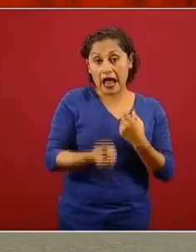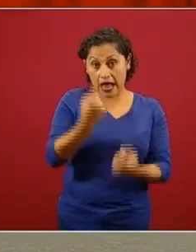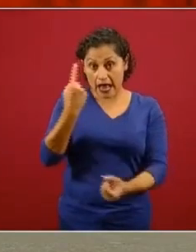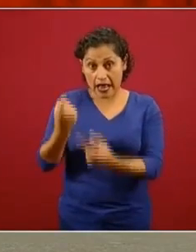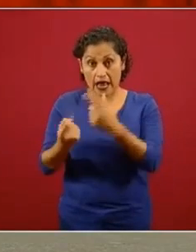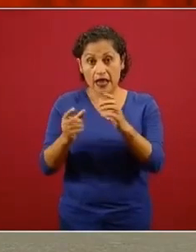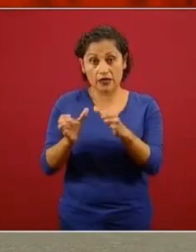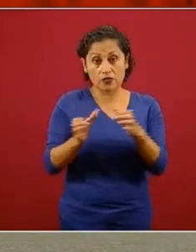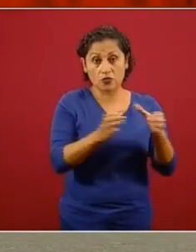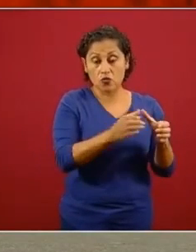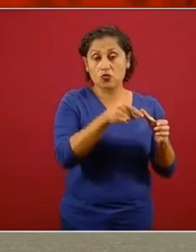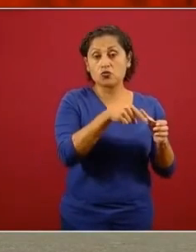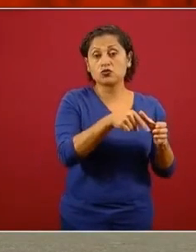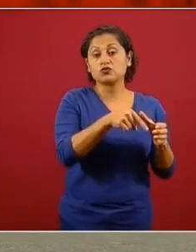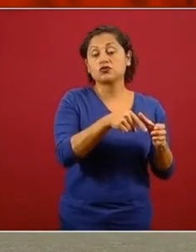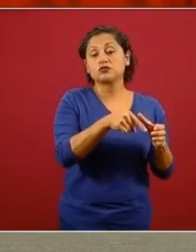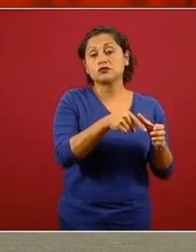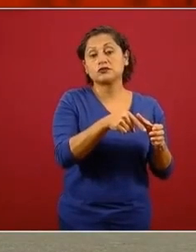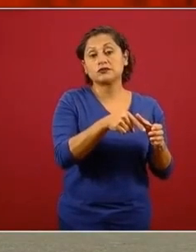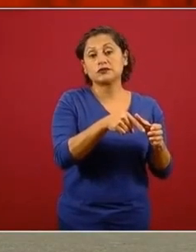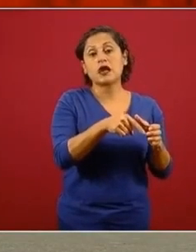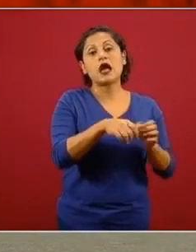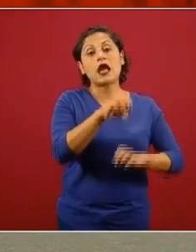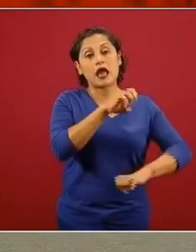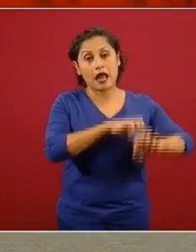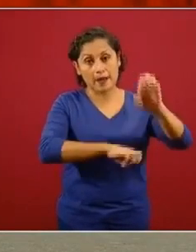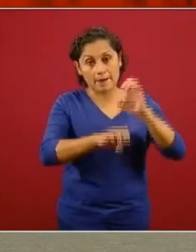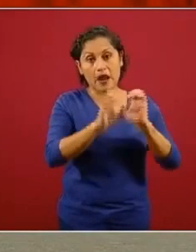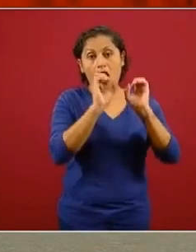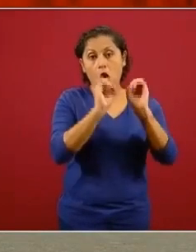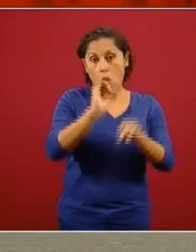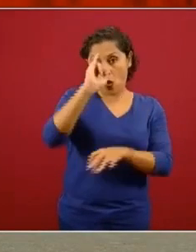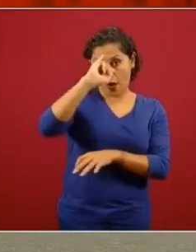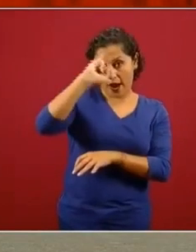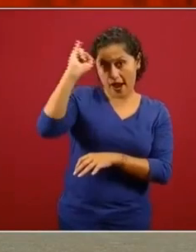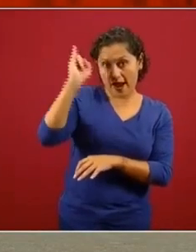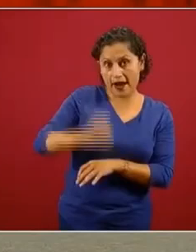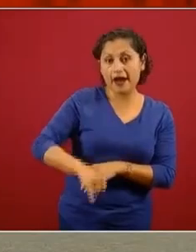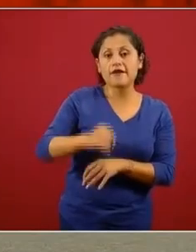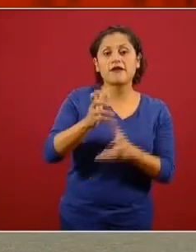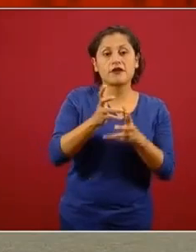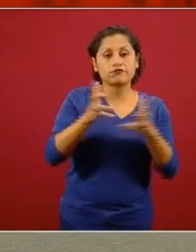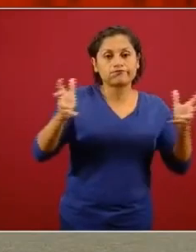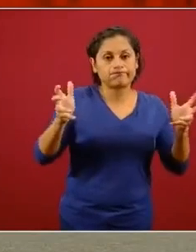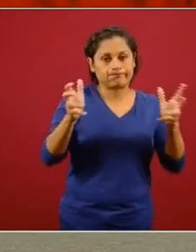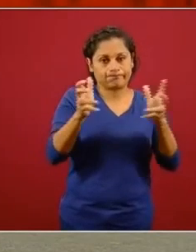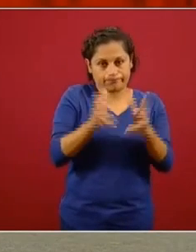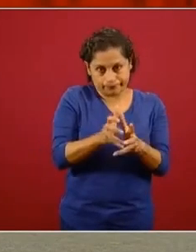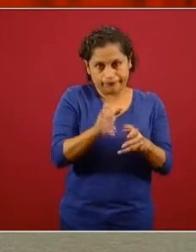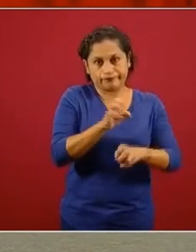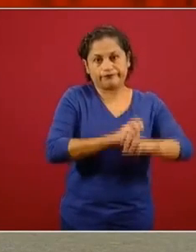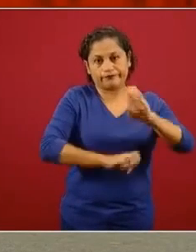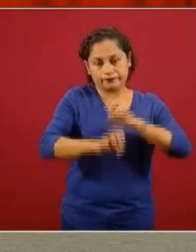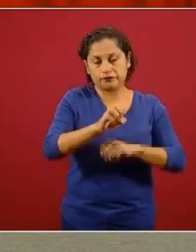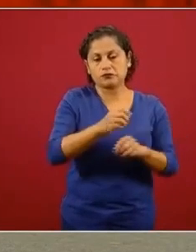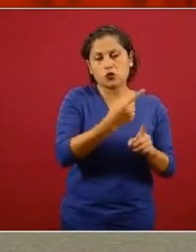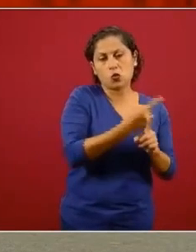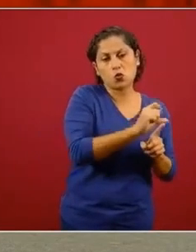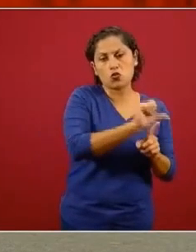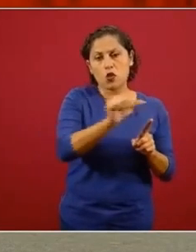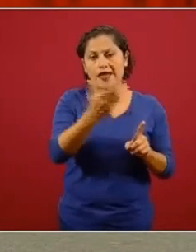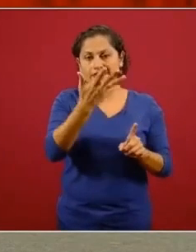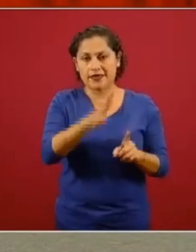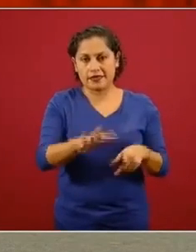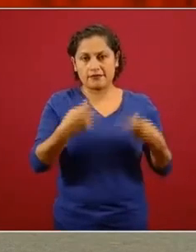beneficiarios había empresas o patrones de distinto tamaño, personas que tenían o empresas que tenían de 1 a 10